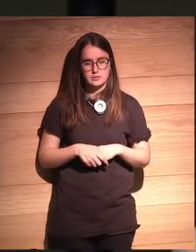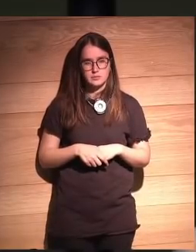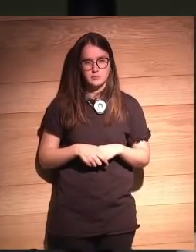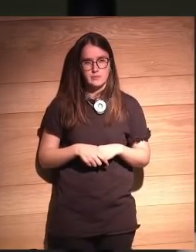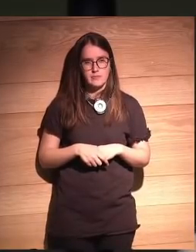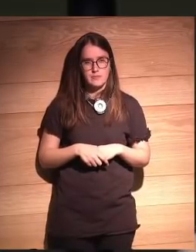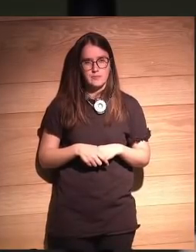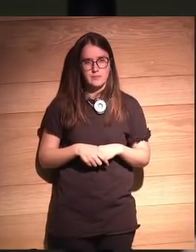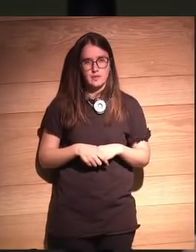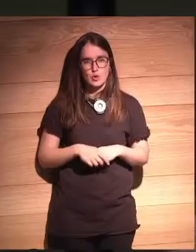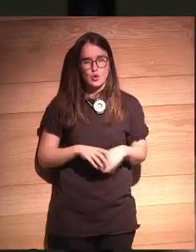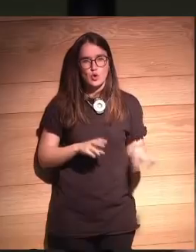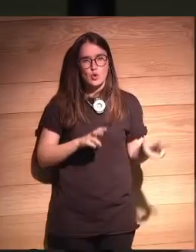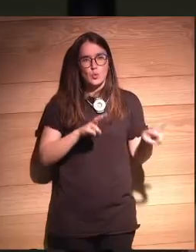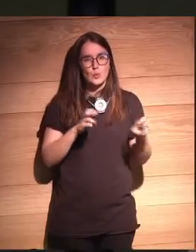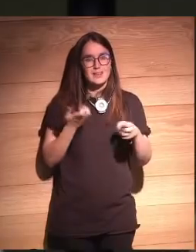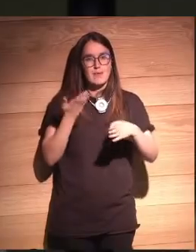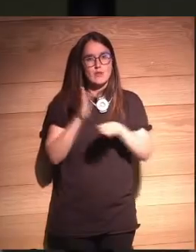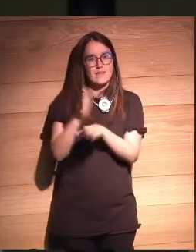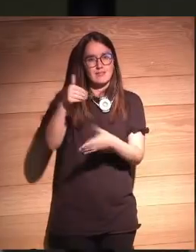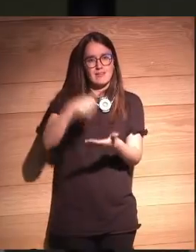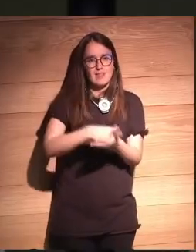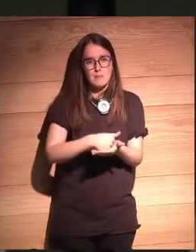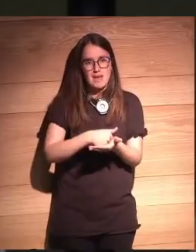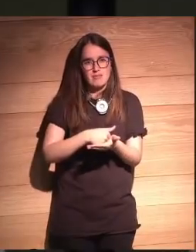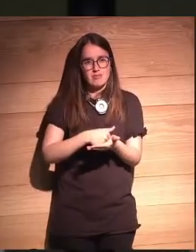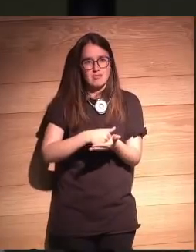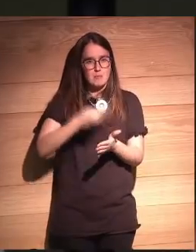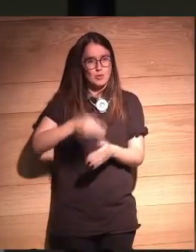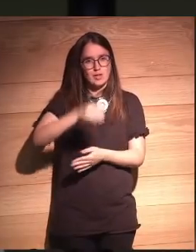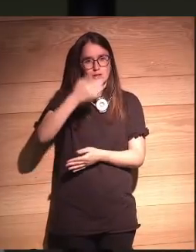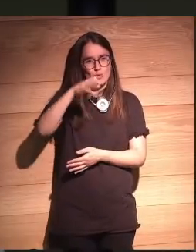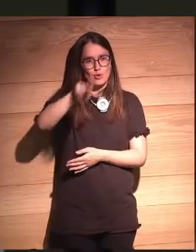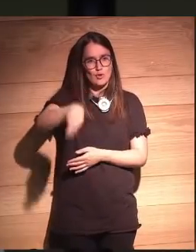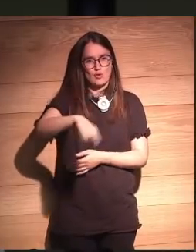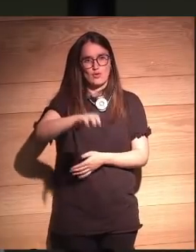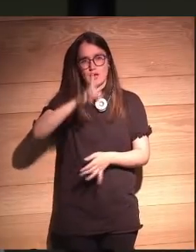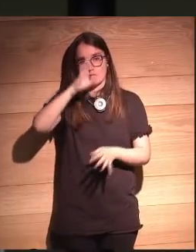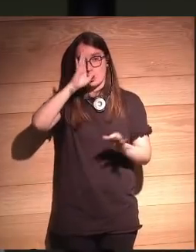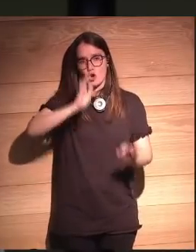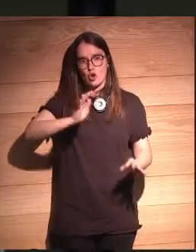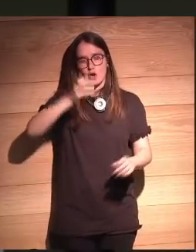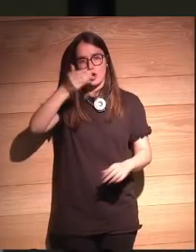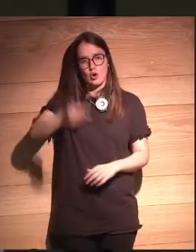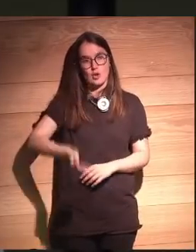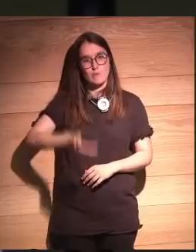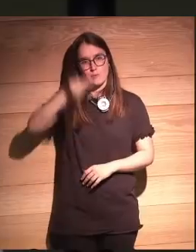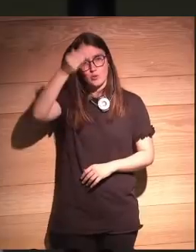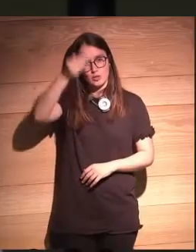No solo es un tema de oferta y demanda, esto no es lo único importante. Evidentemente importa,